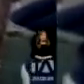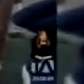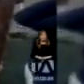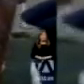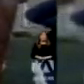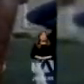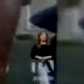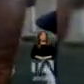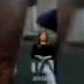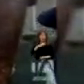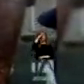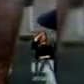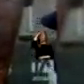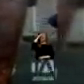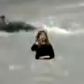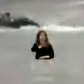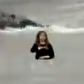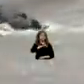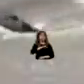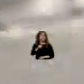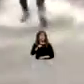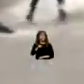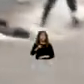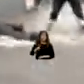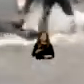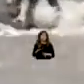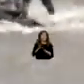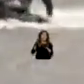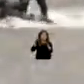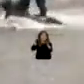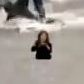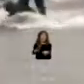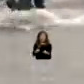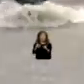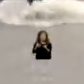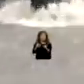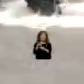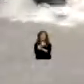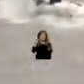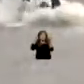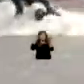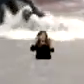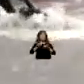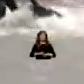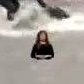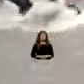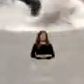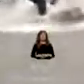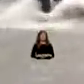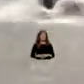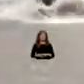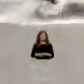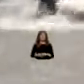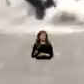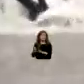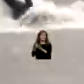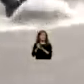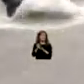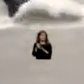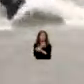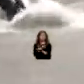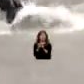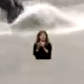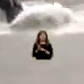Un agente metropolitano interviene y logra frenar el avance de este ciudadano, y con un poco de ayuda lo